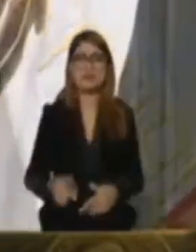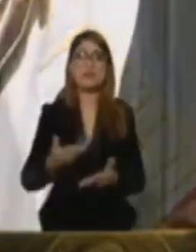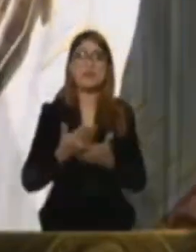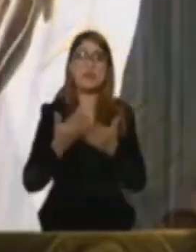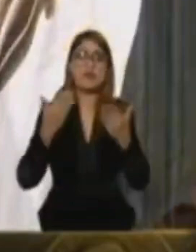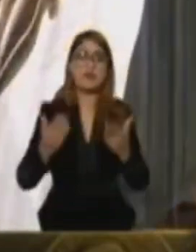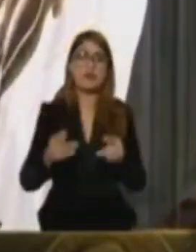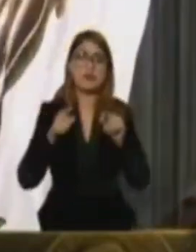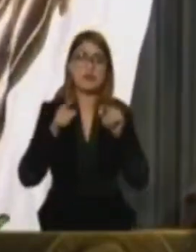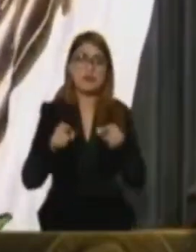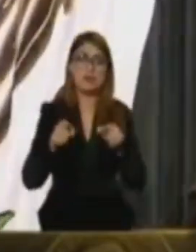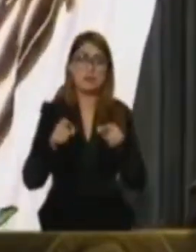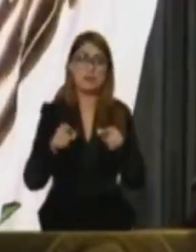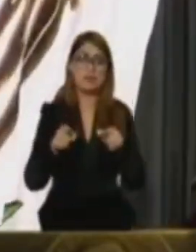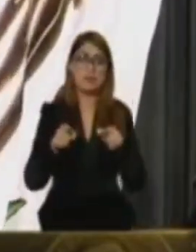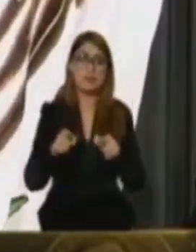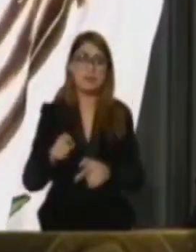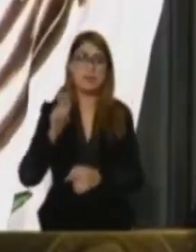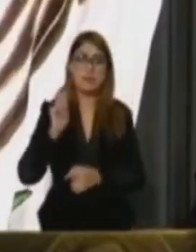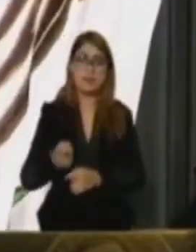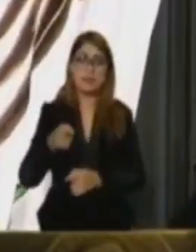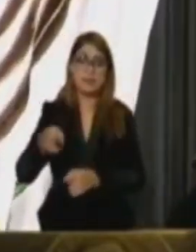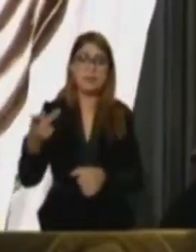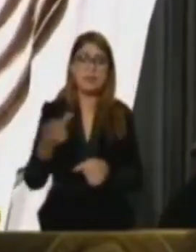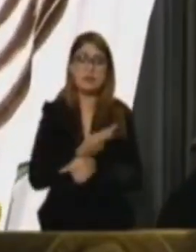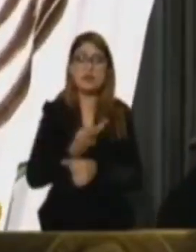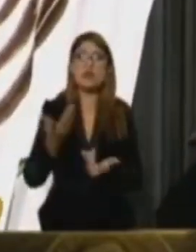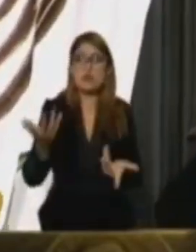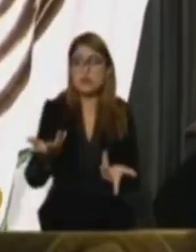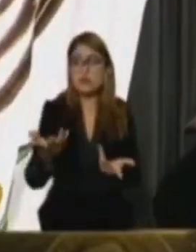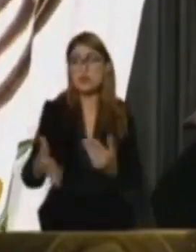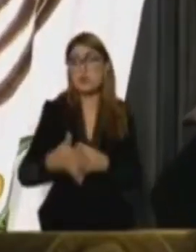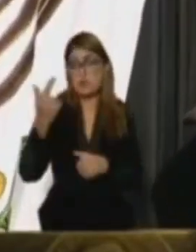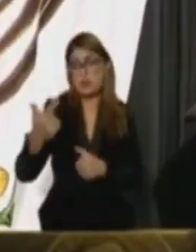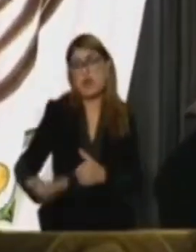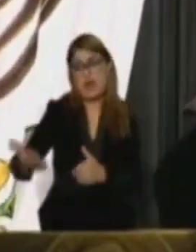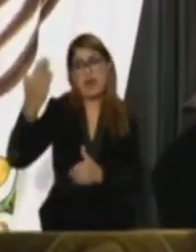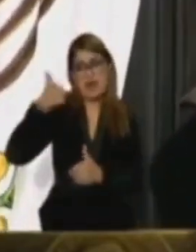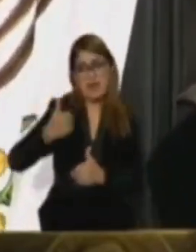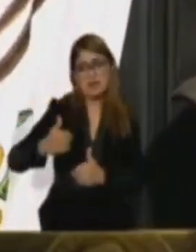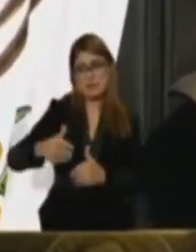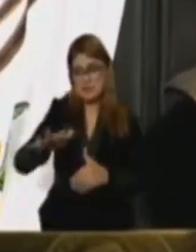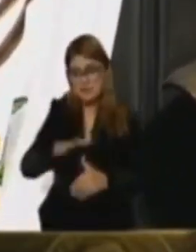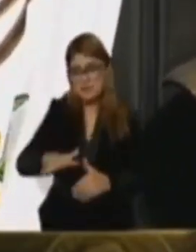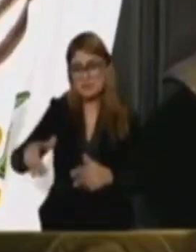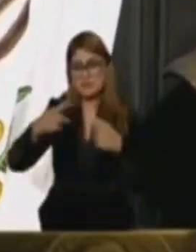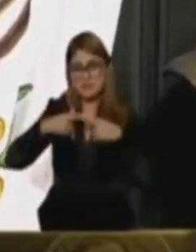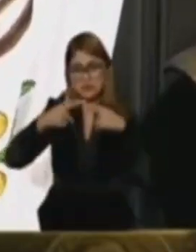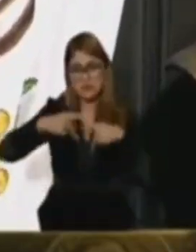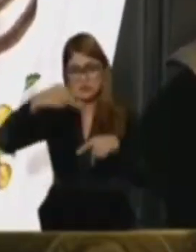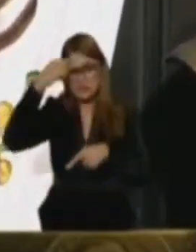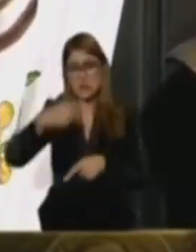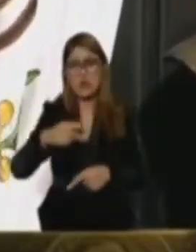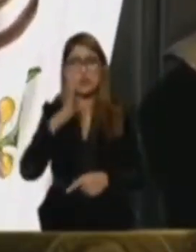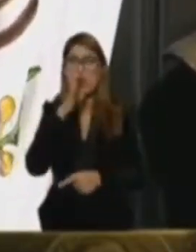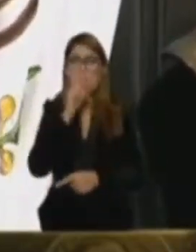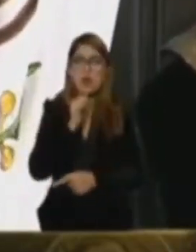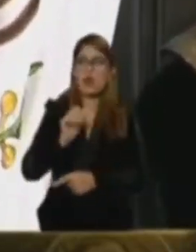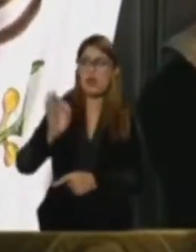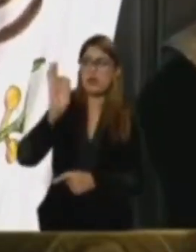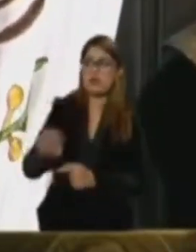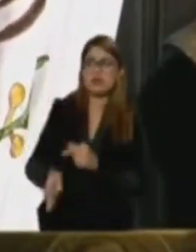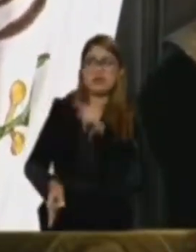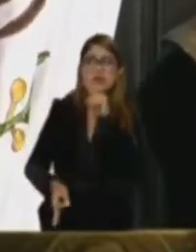debe esta triste situación? Primero y antes que todo, a que el pueblo mexicano no puede resignarse a tener por presidente